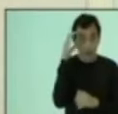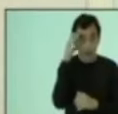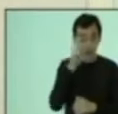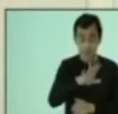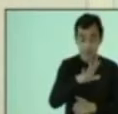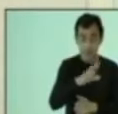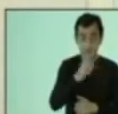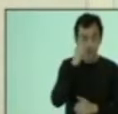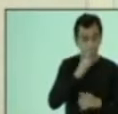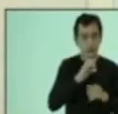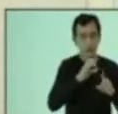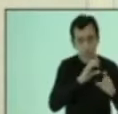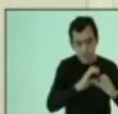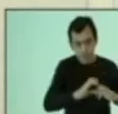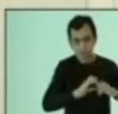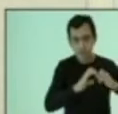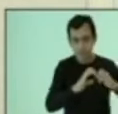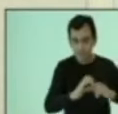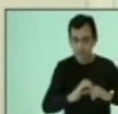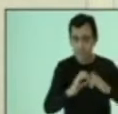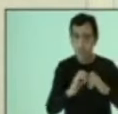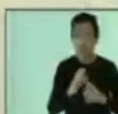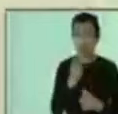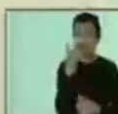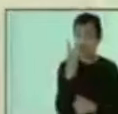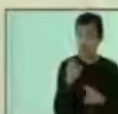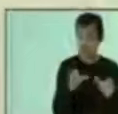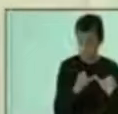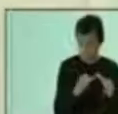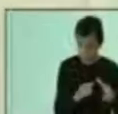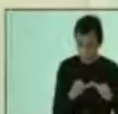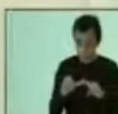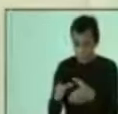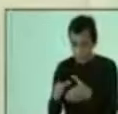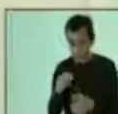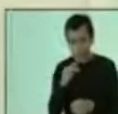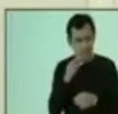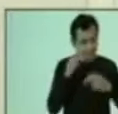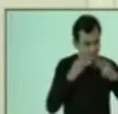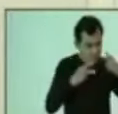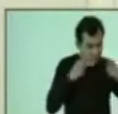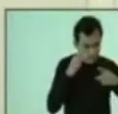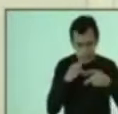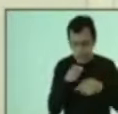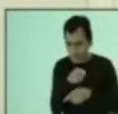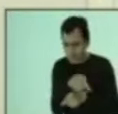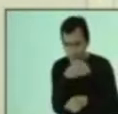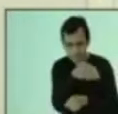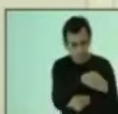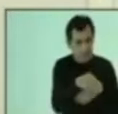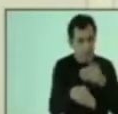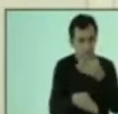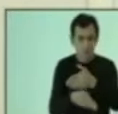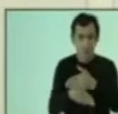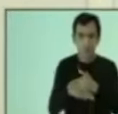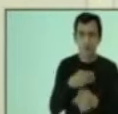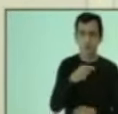En las comunidades, existen 2 comunidades que hemos visitado. Una es